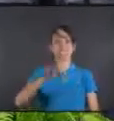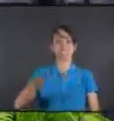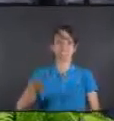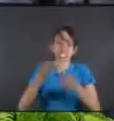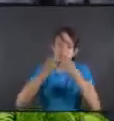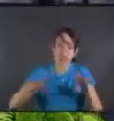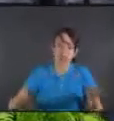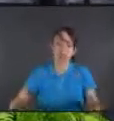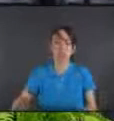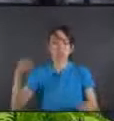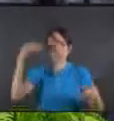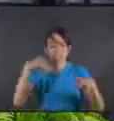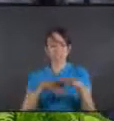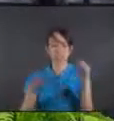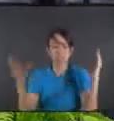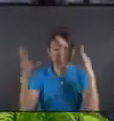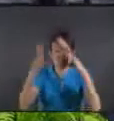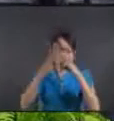el primer día.